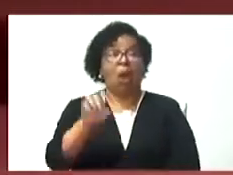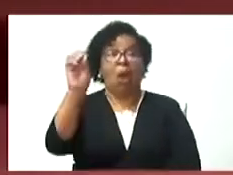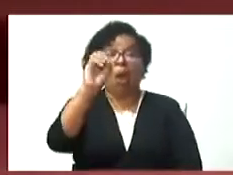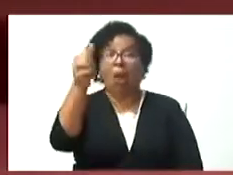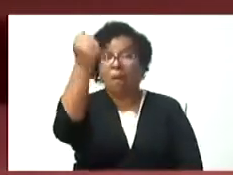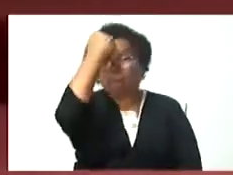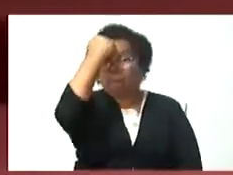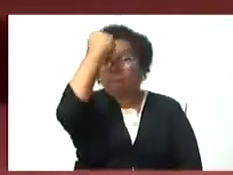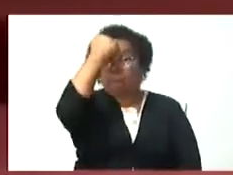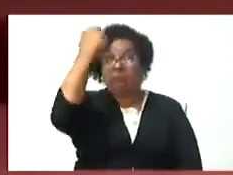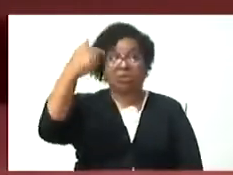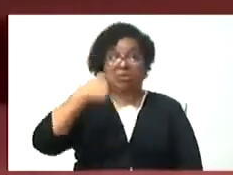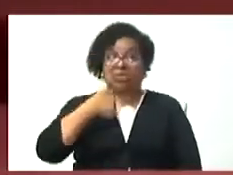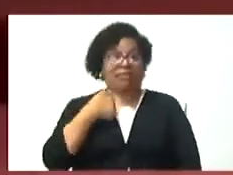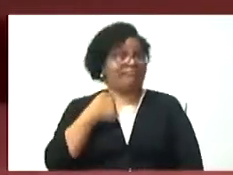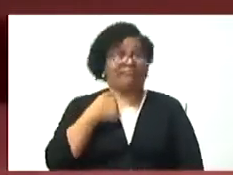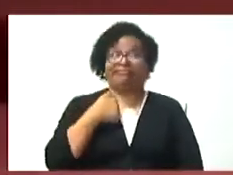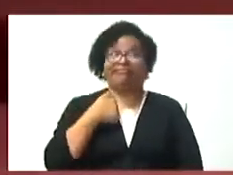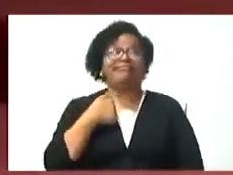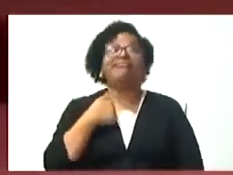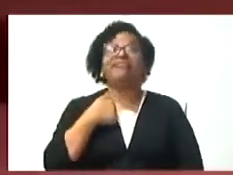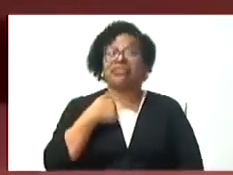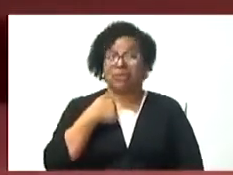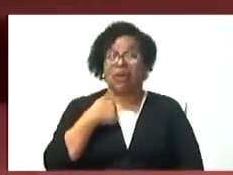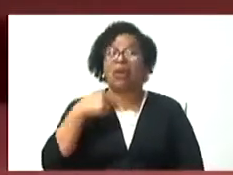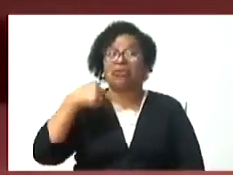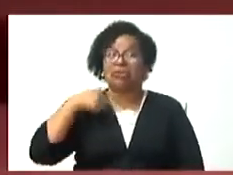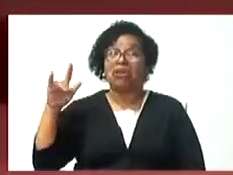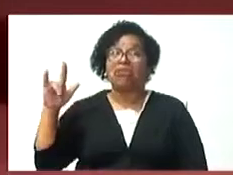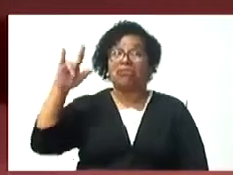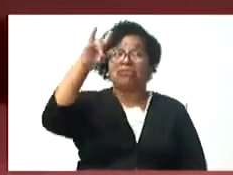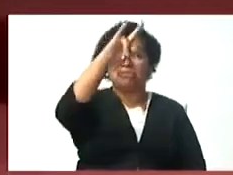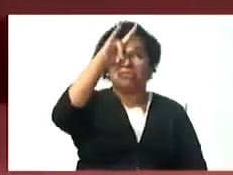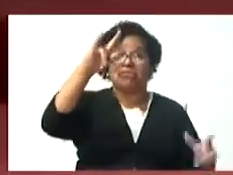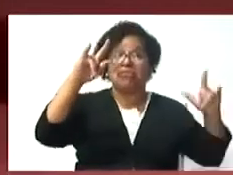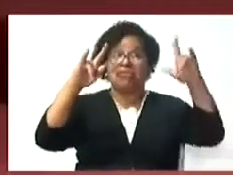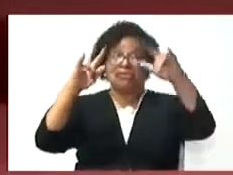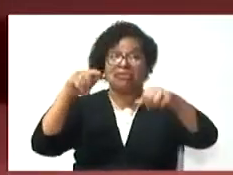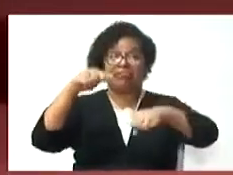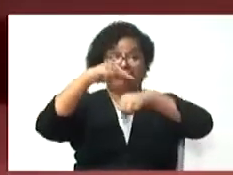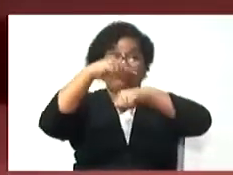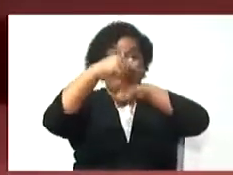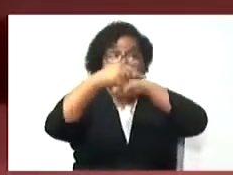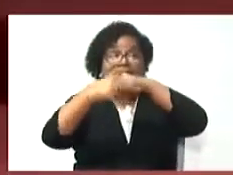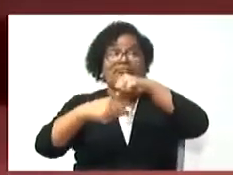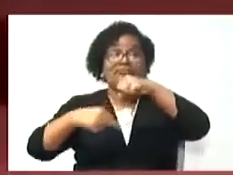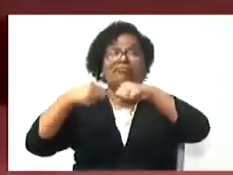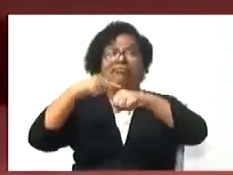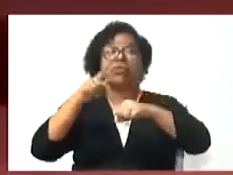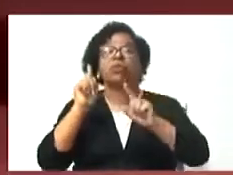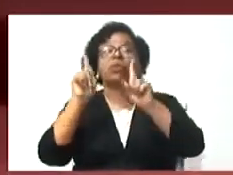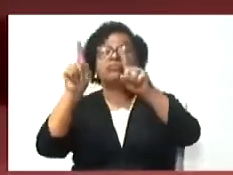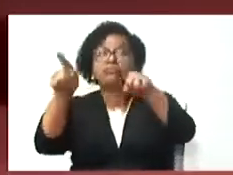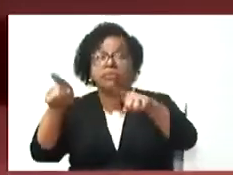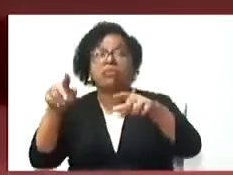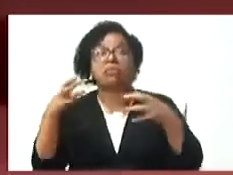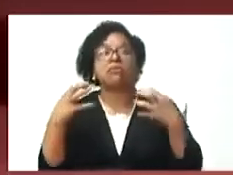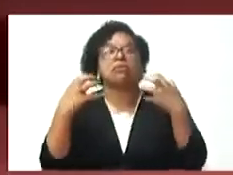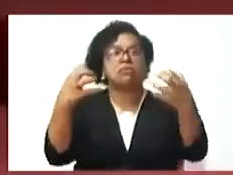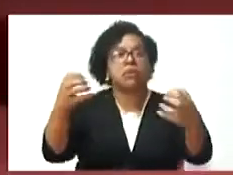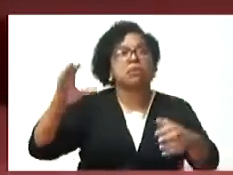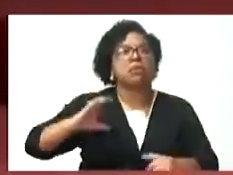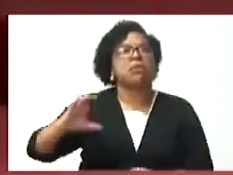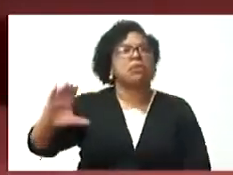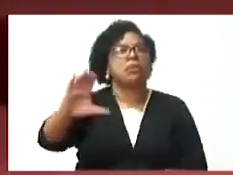soy yo jo jo jo he caminado al mundo entero el mundo entero no haya los congresos y veo cómo se